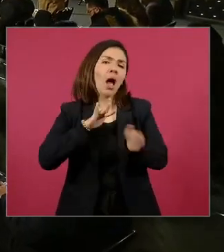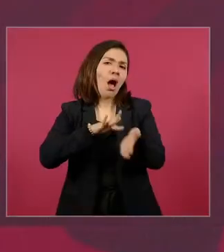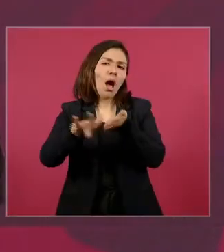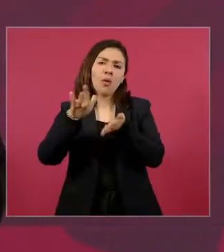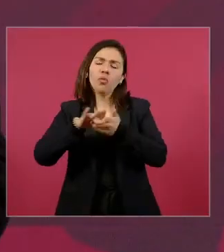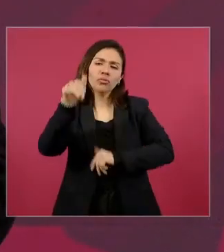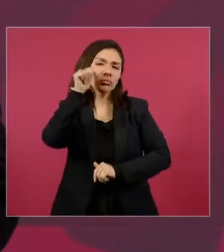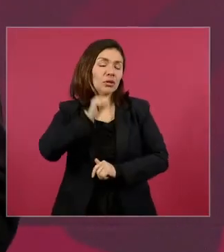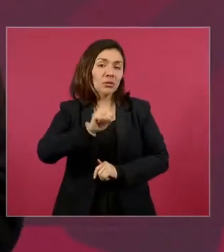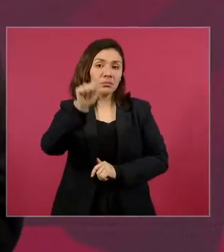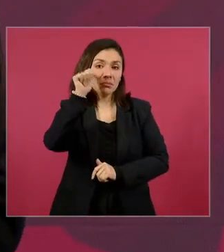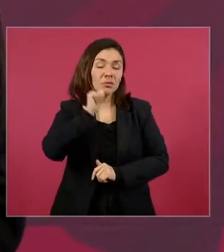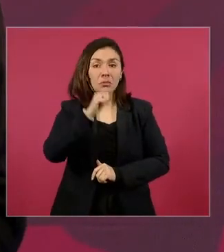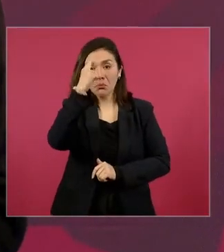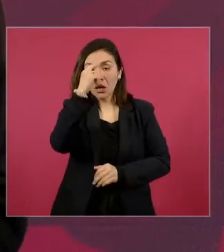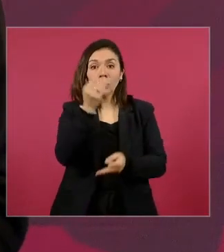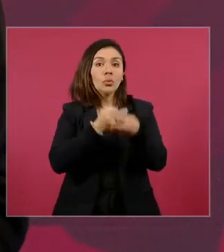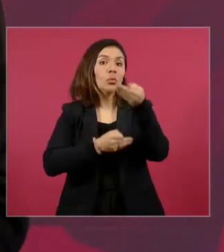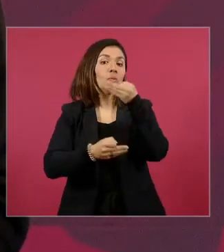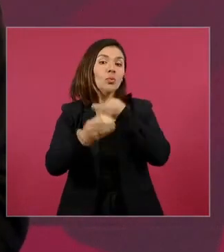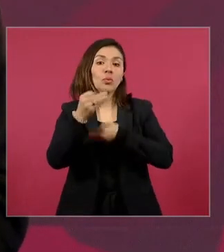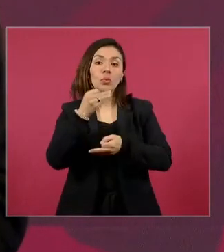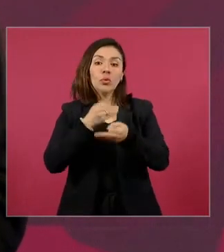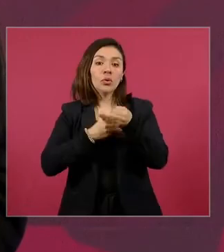siempre a todos los